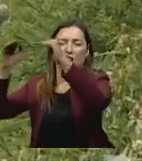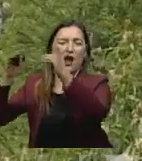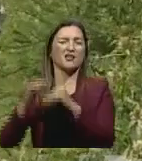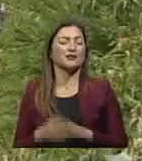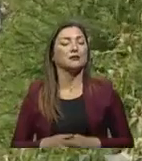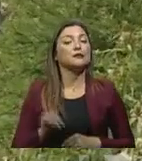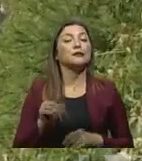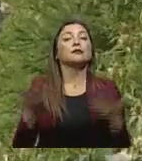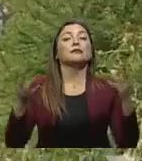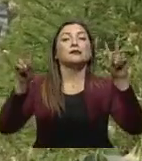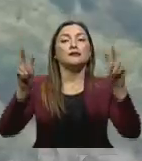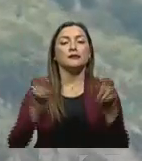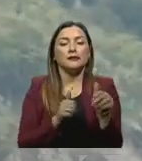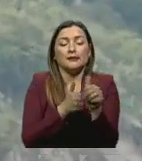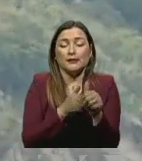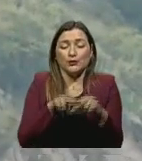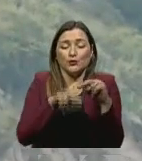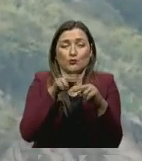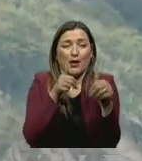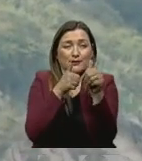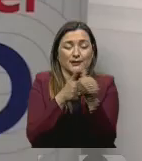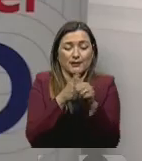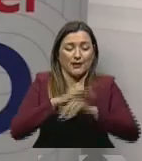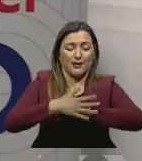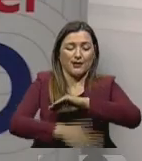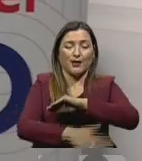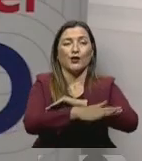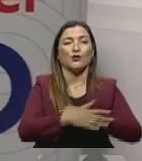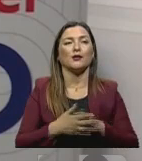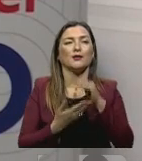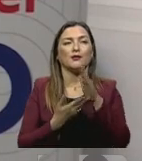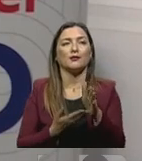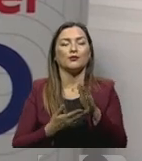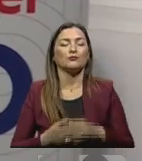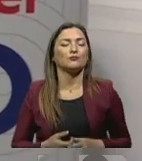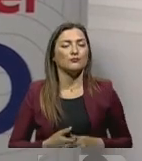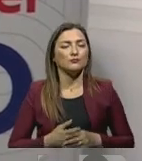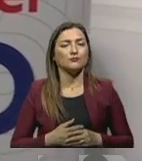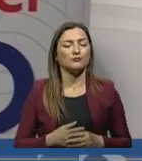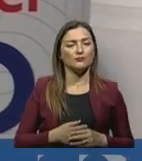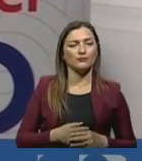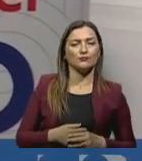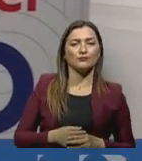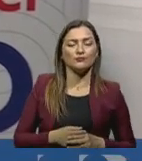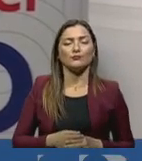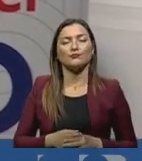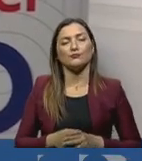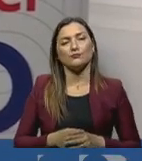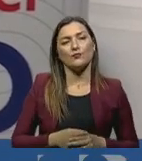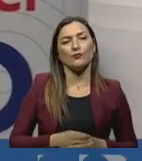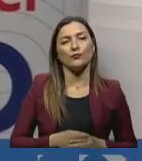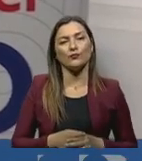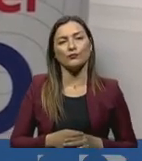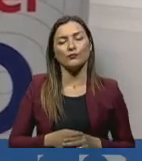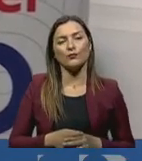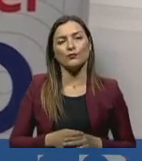que se encuentren cerca de quebradas Quebradillas entre otras como ha habido un poco de dispersión en el establecimiento de los